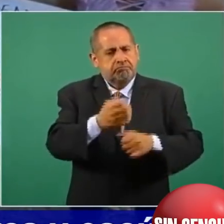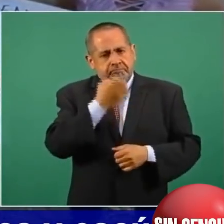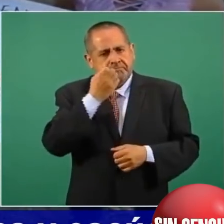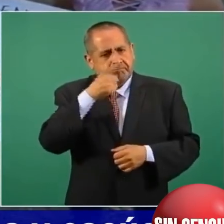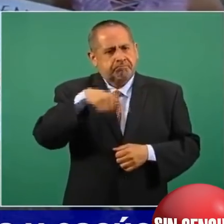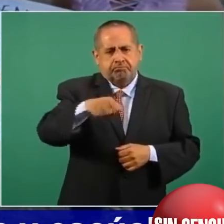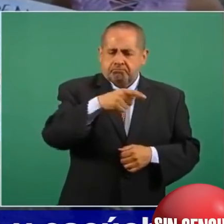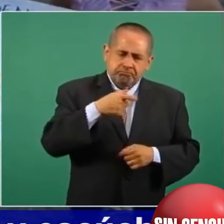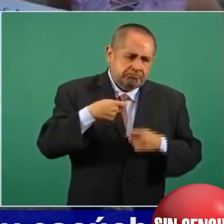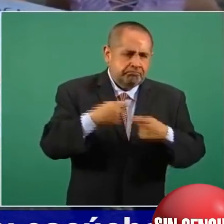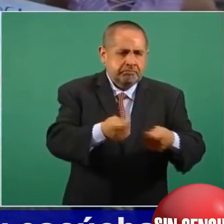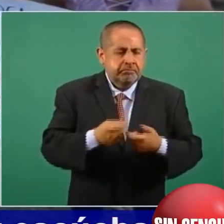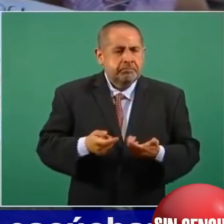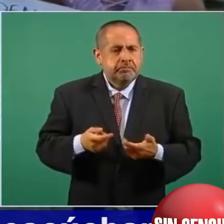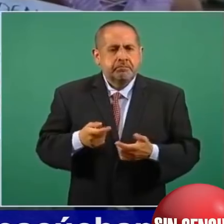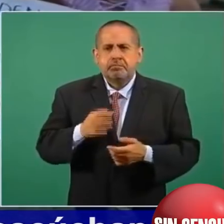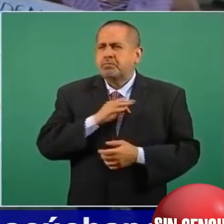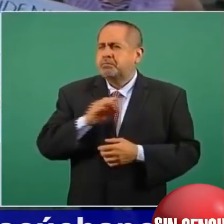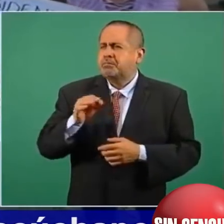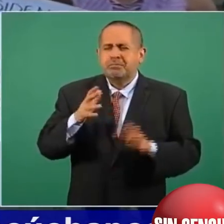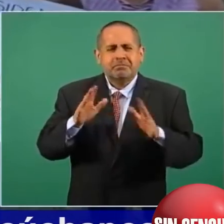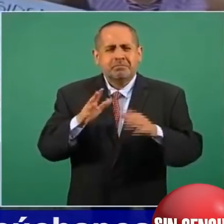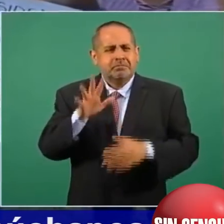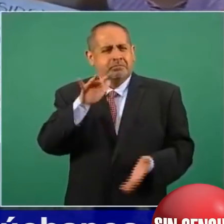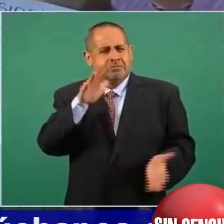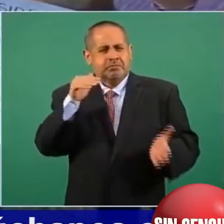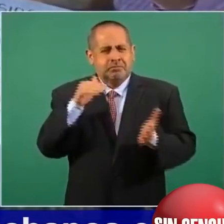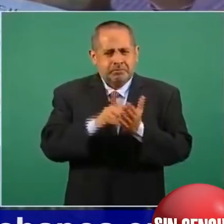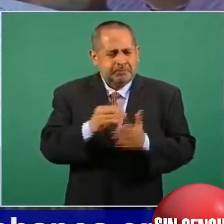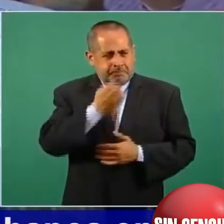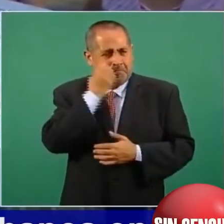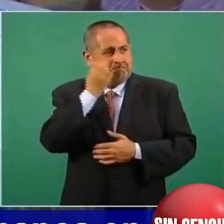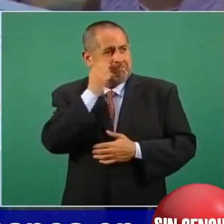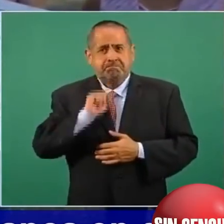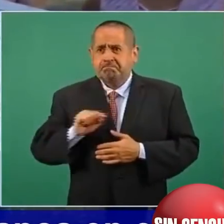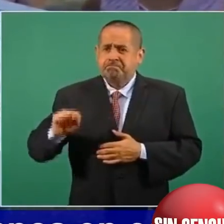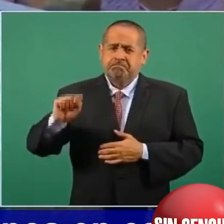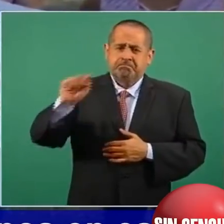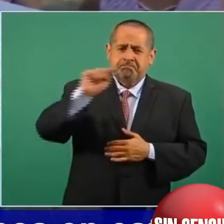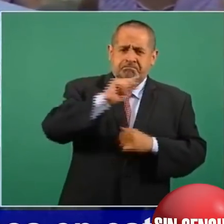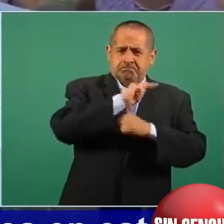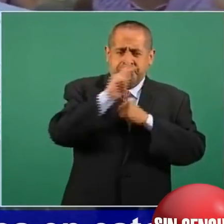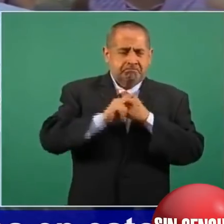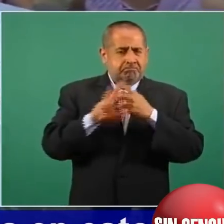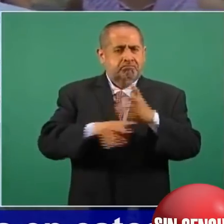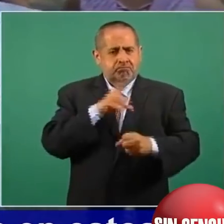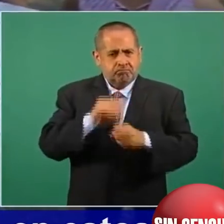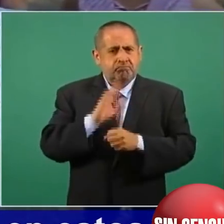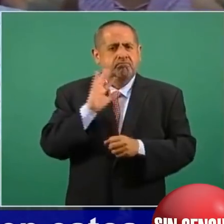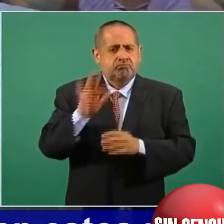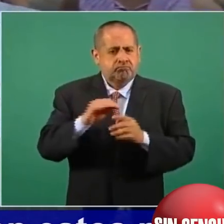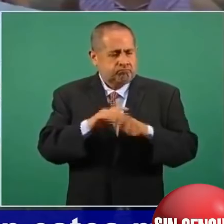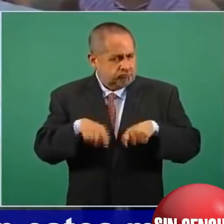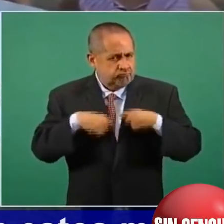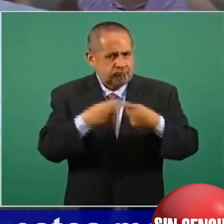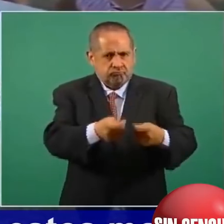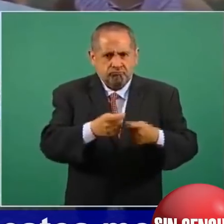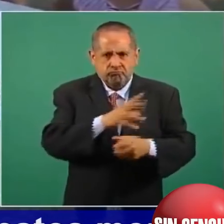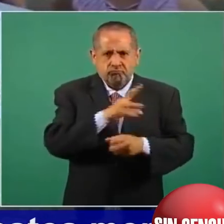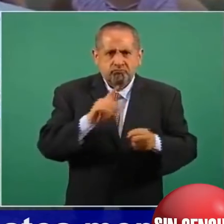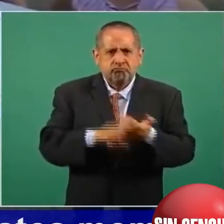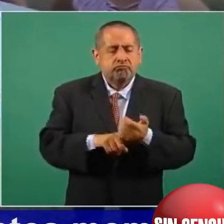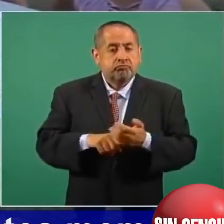escuelas, y ya son más de 50,000 escuelas en todo el país que están recibiendo desde